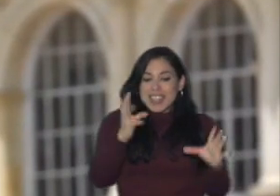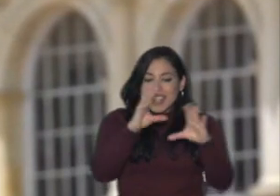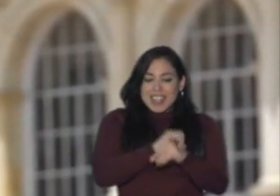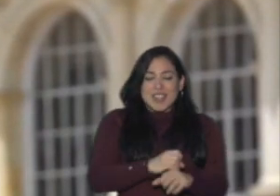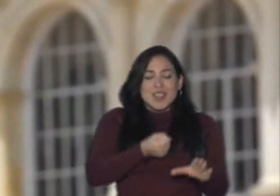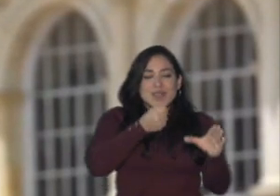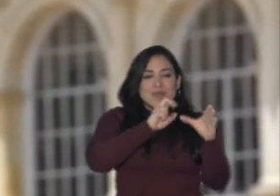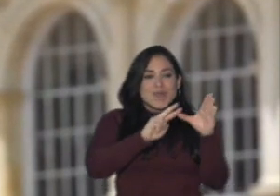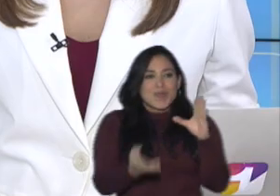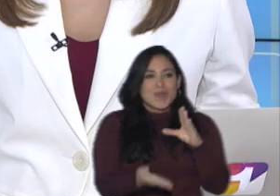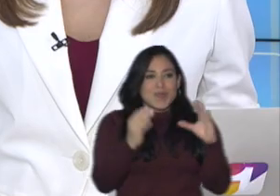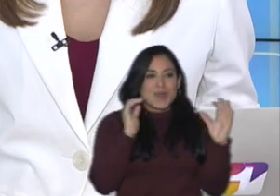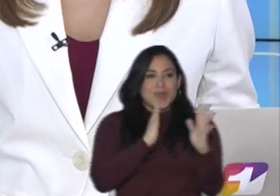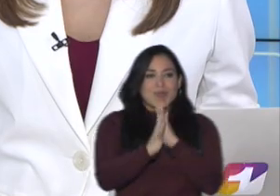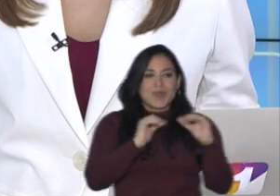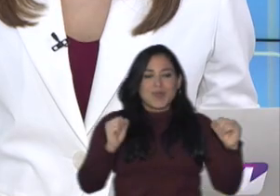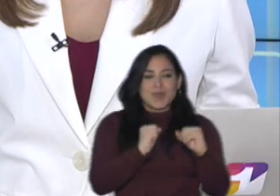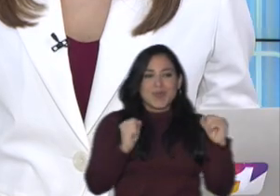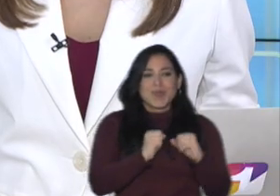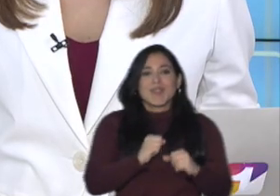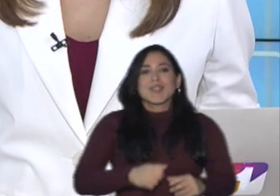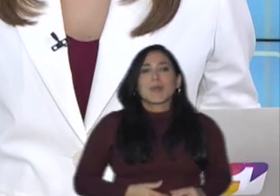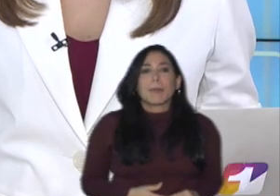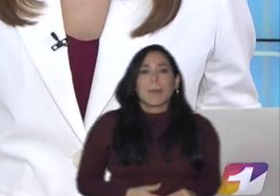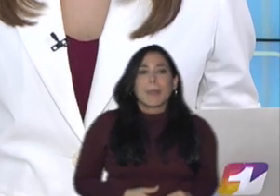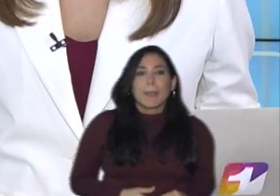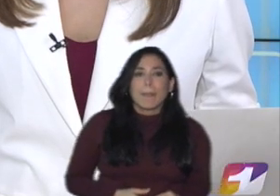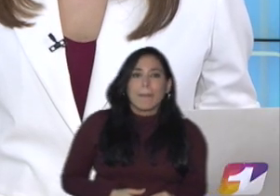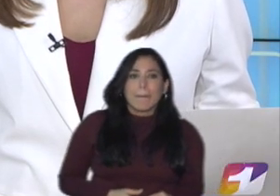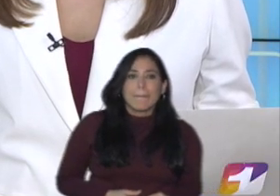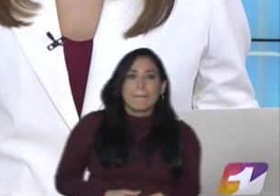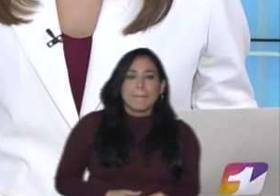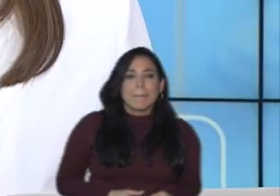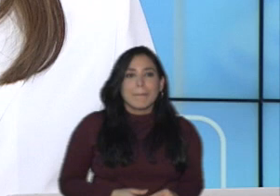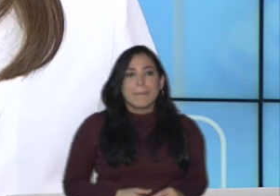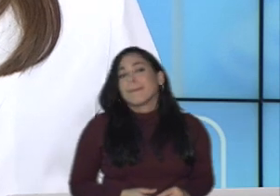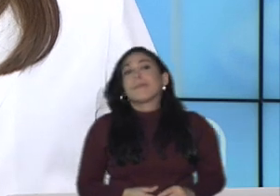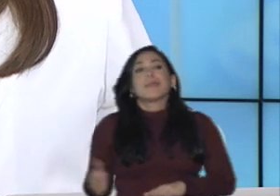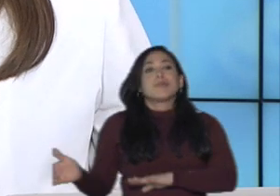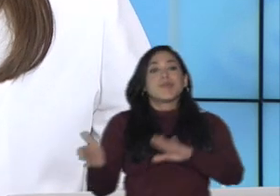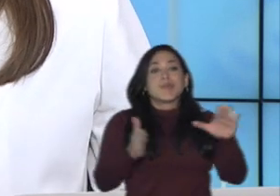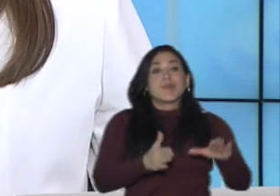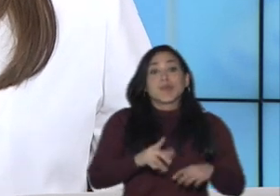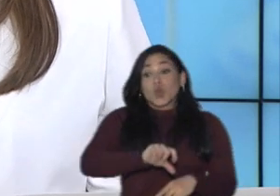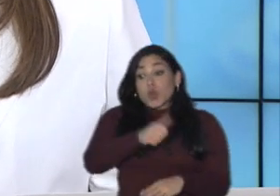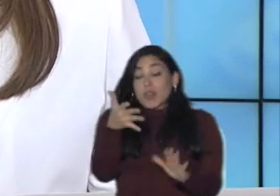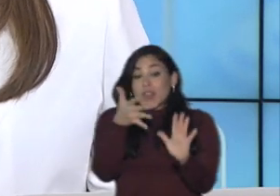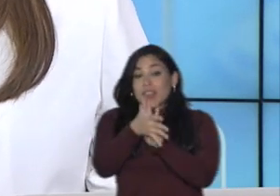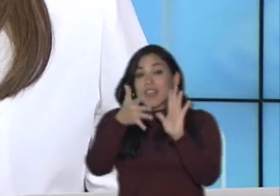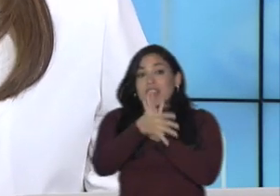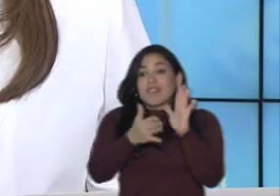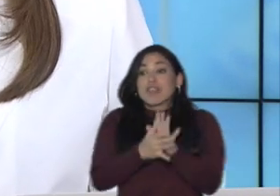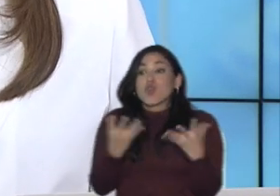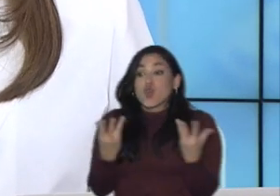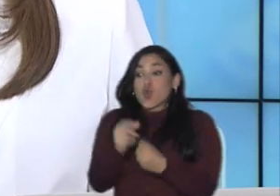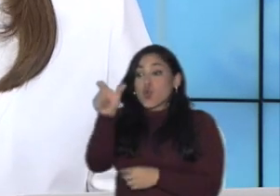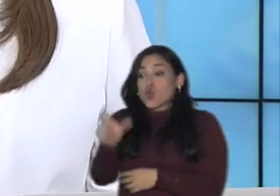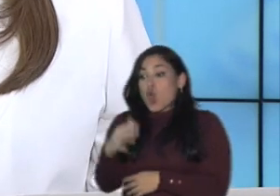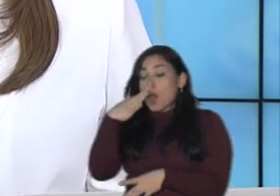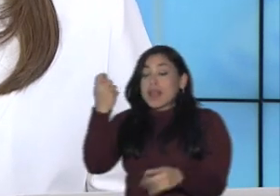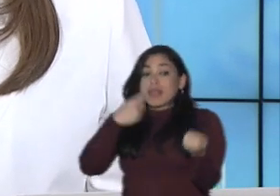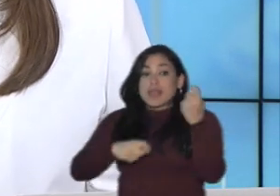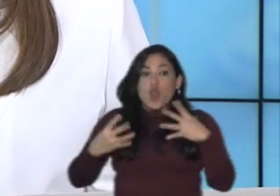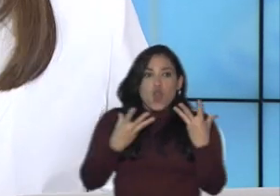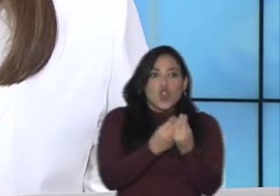desde el centro de Bogotá. Lina María Sandoval, Noticentro 1 CMI. Lina, muchas gracias. En otras informaciones, un comerciante denuncia